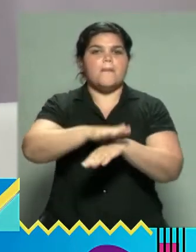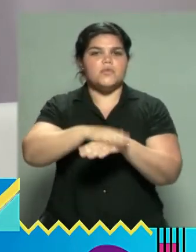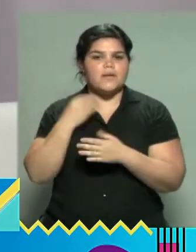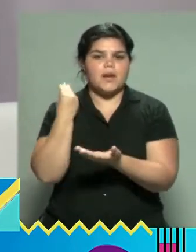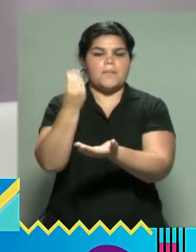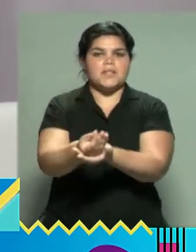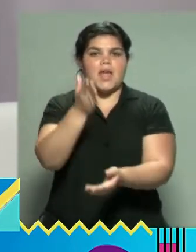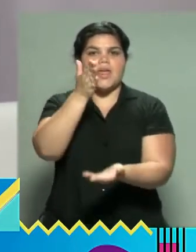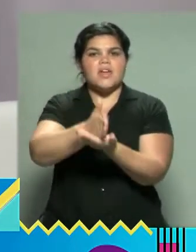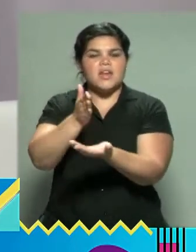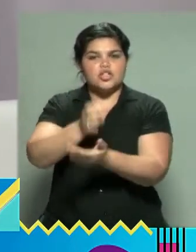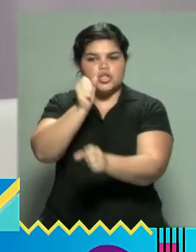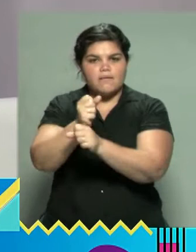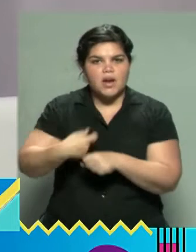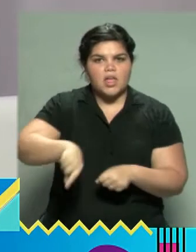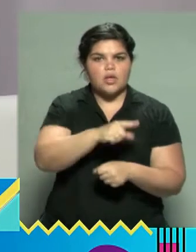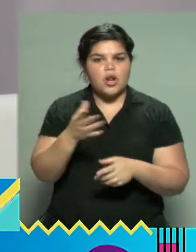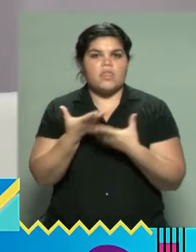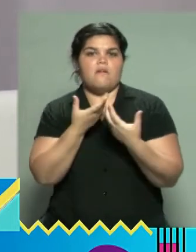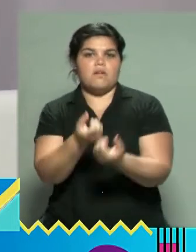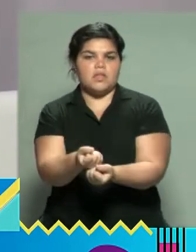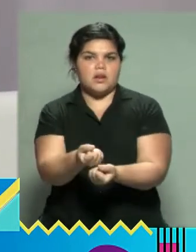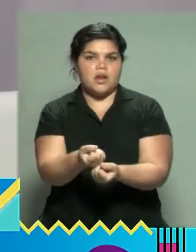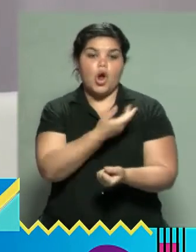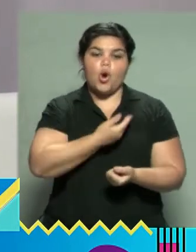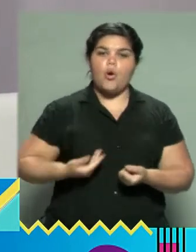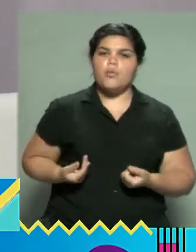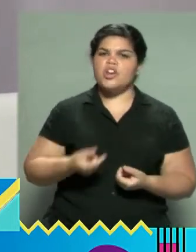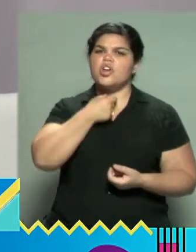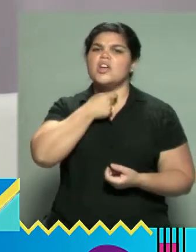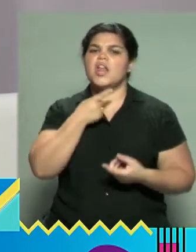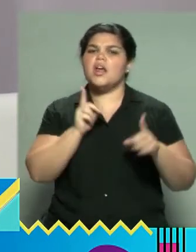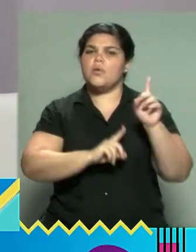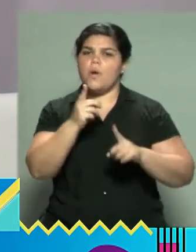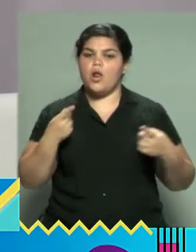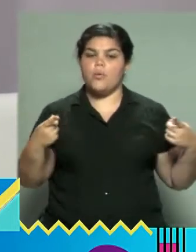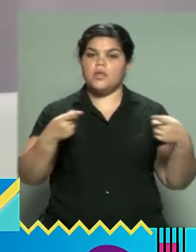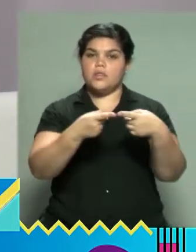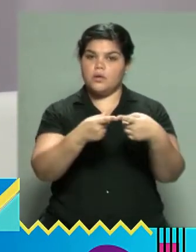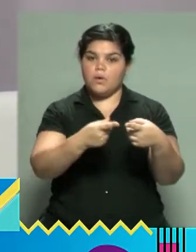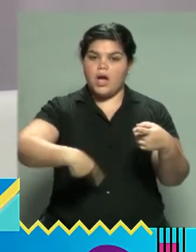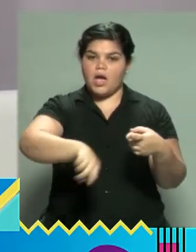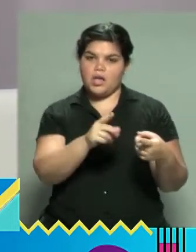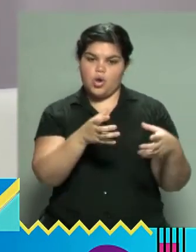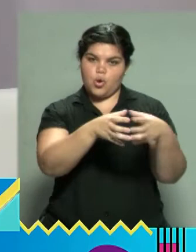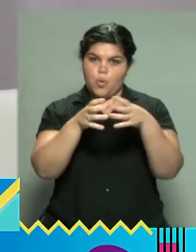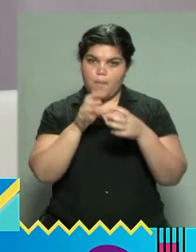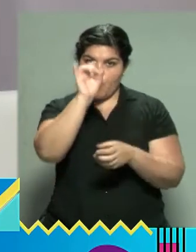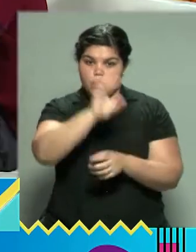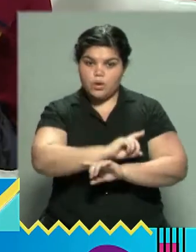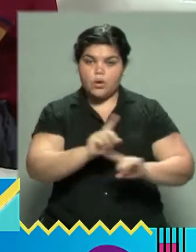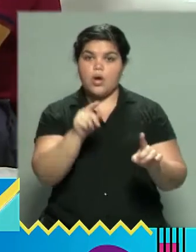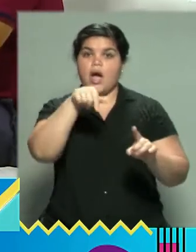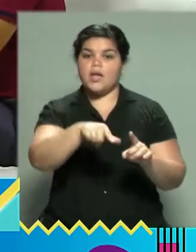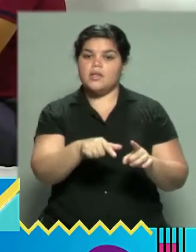los trabajadores, porque ¿qué buscaba el ataque del gobierno? El ataque del gobierno lo que busca, no solamente con judiciales, con muchos gremios más, es hacer pasar el